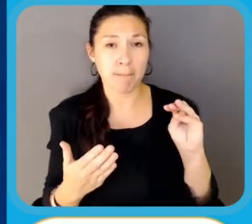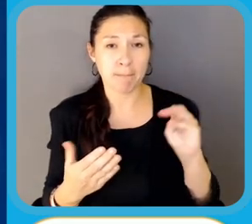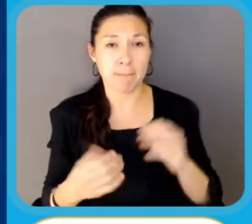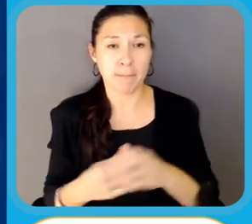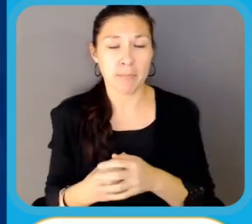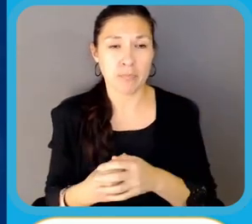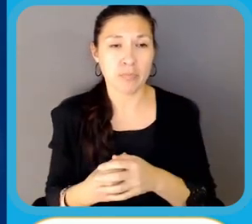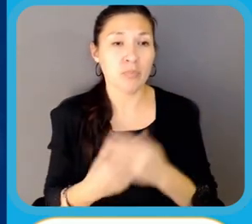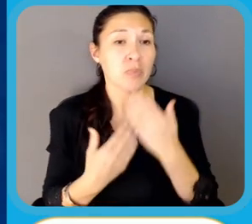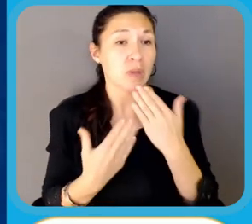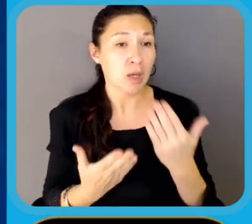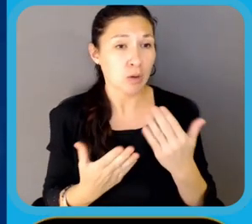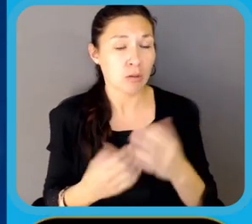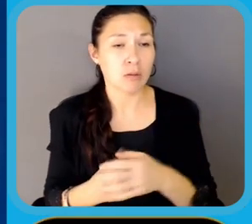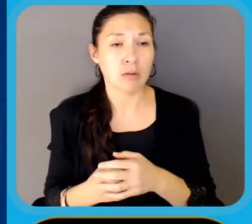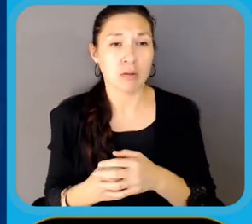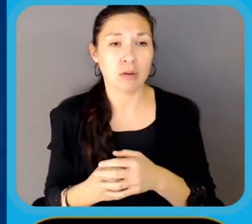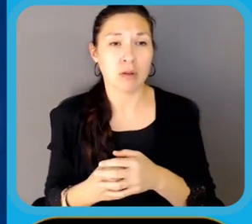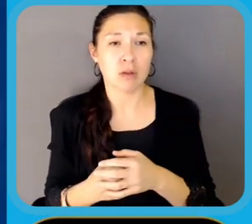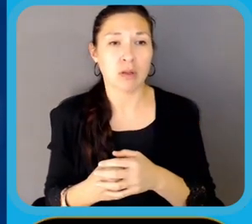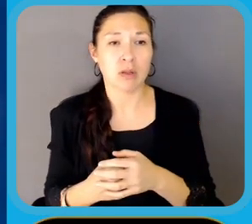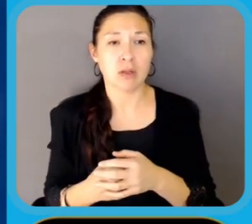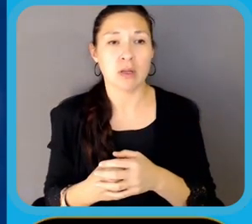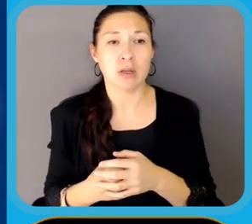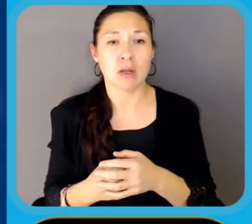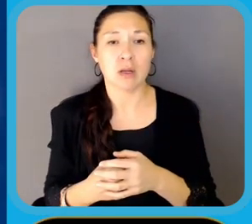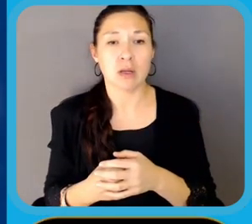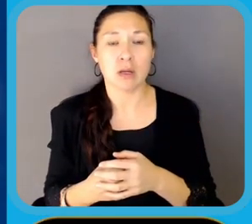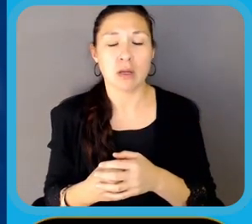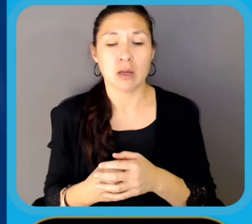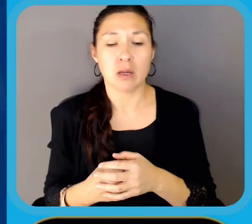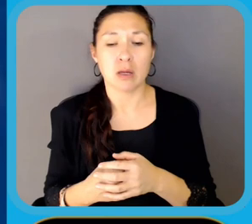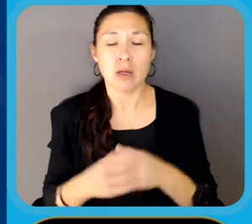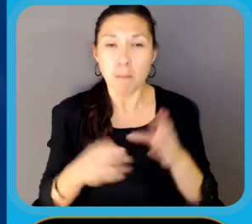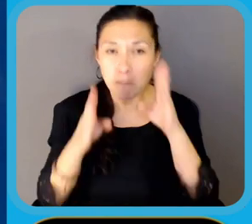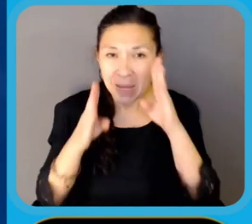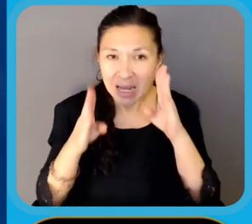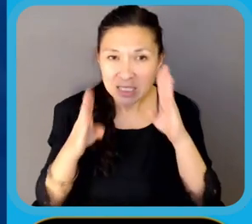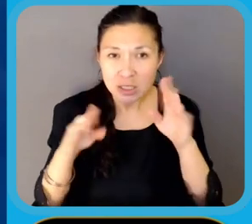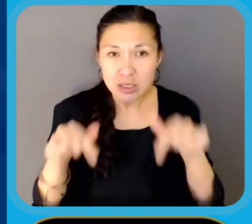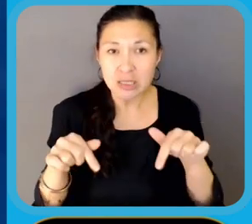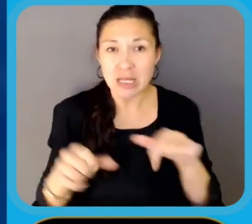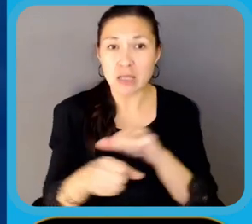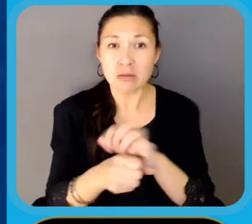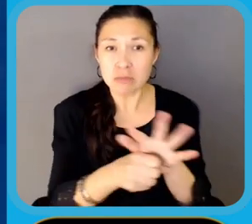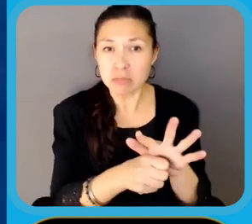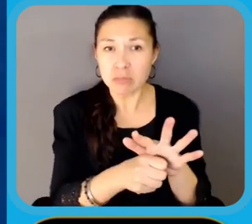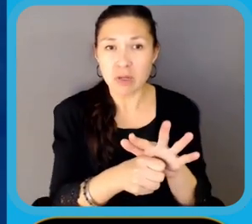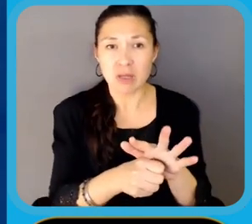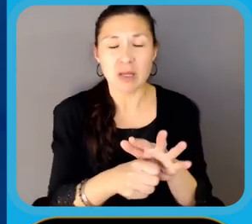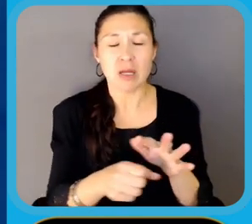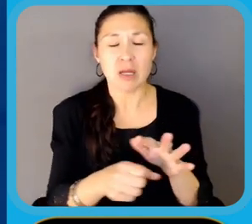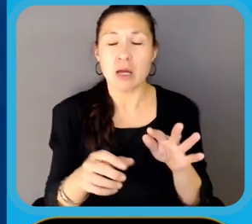Thank you for giving this pandemic the urgency that it deserved. Thank you